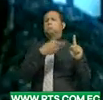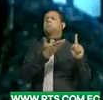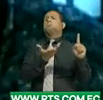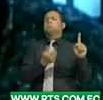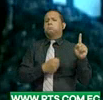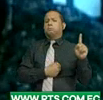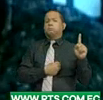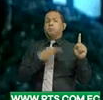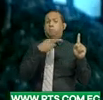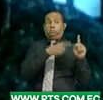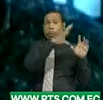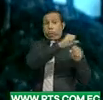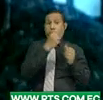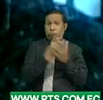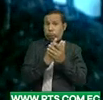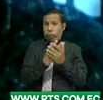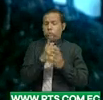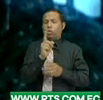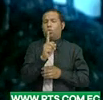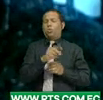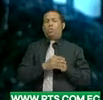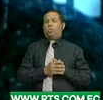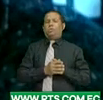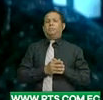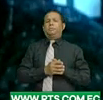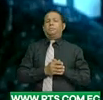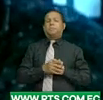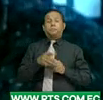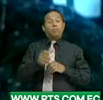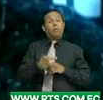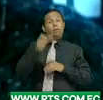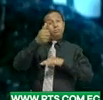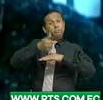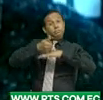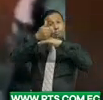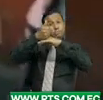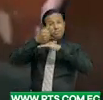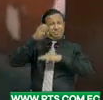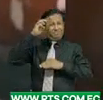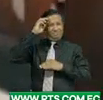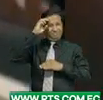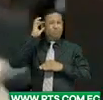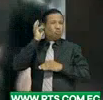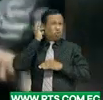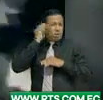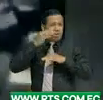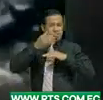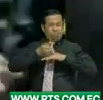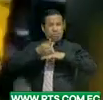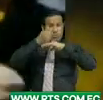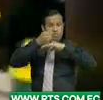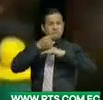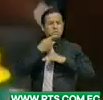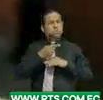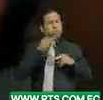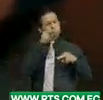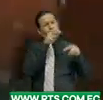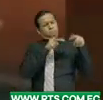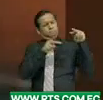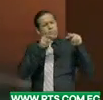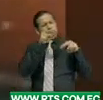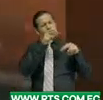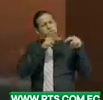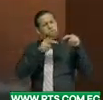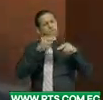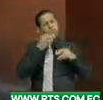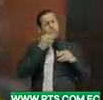ciudadano no fue detenido. Abenel Hinojosa, procuradora síndica del municipio de Cayambe, comenta que la situación se encuentra bajo análisis para emprender